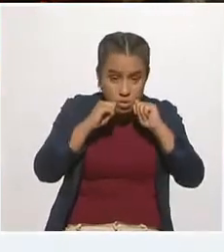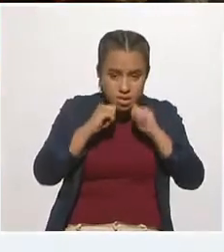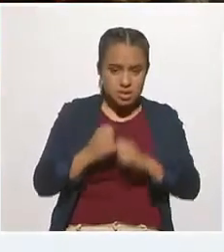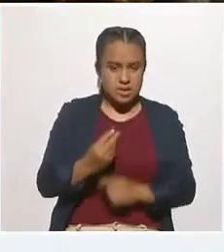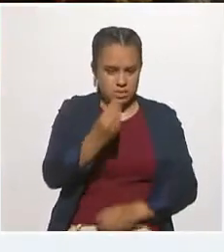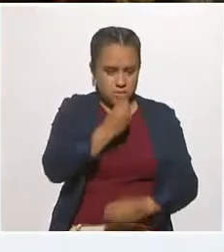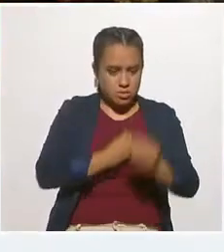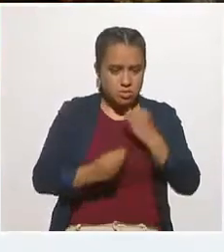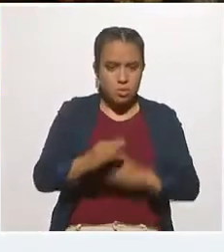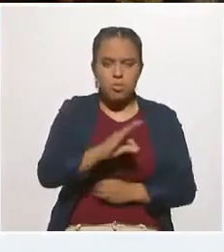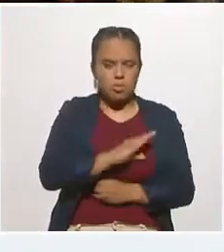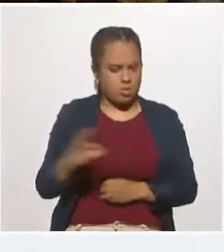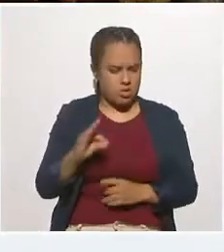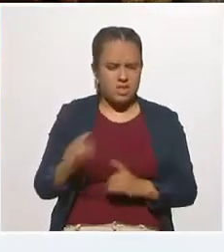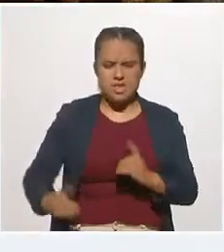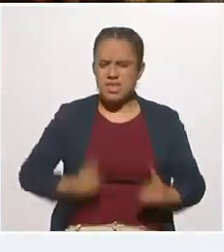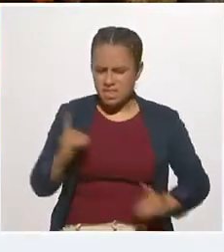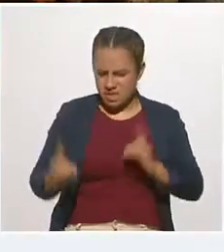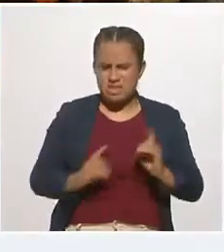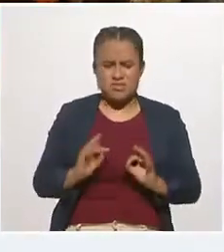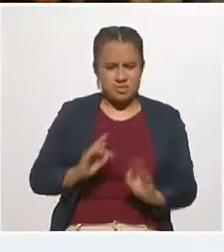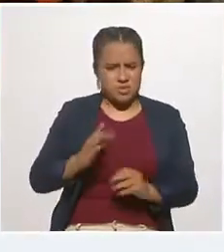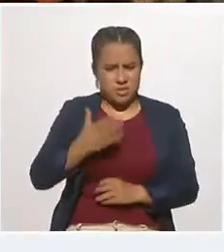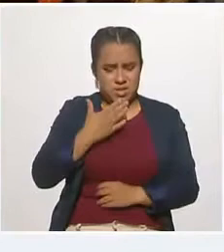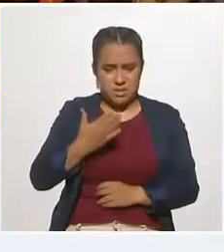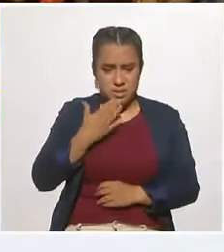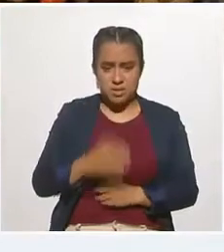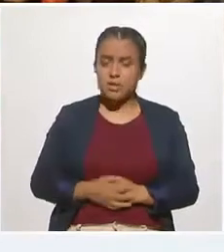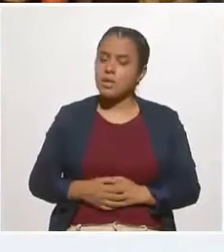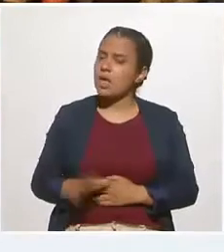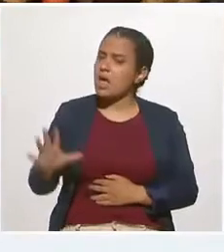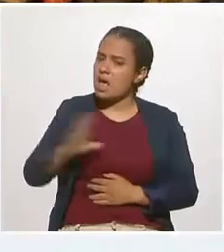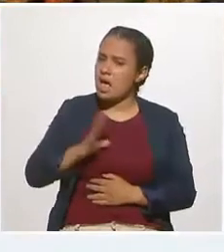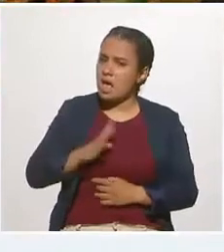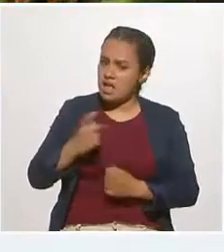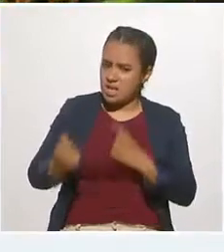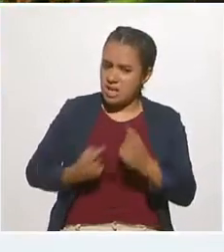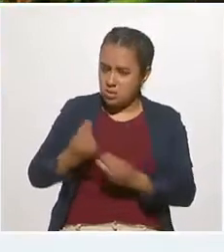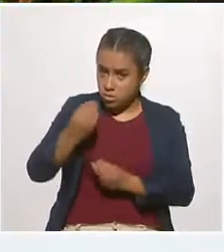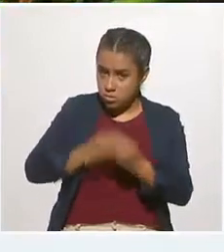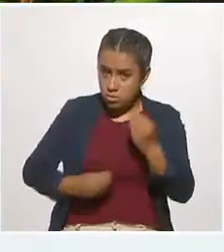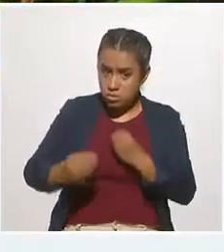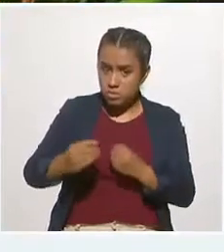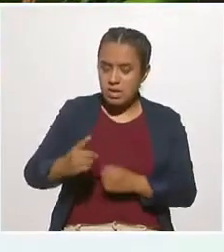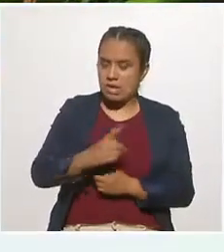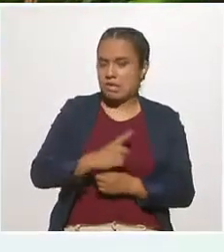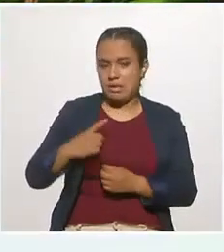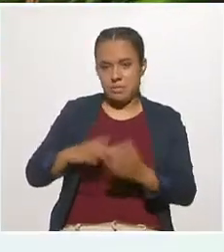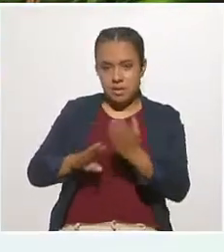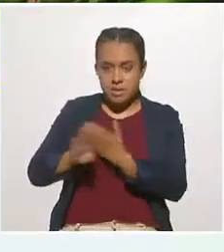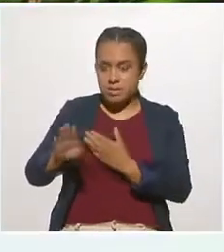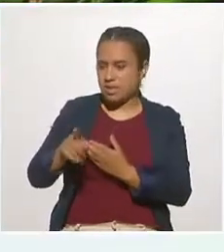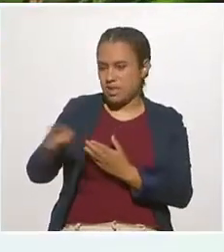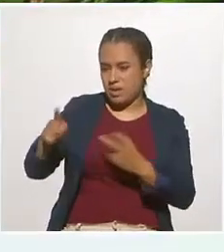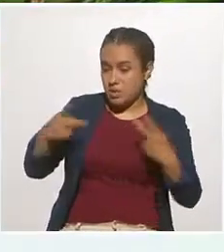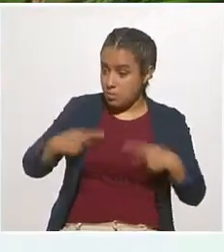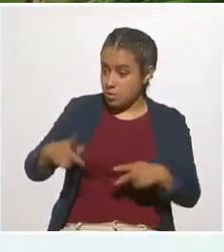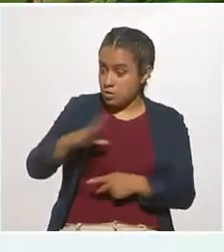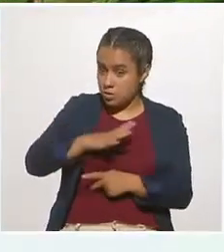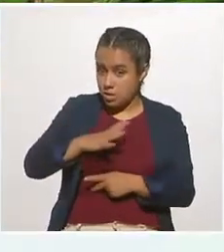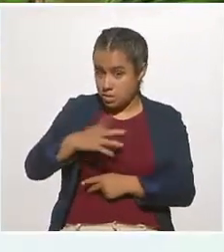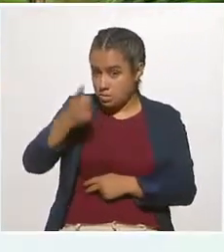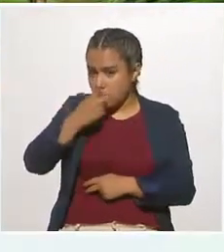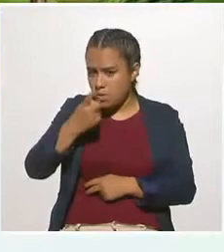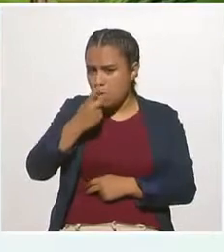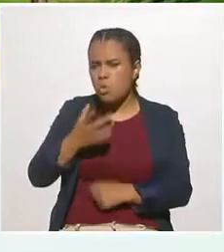disfrutar perfectamente. Ahora, ¿hay alimentos que se tienen que evitar para una persona que vive con diabetes? ¿Cuáles son esos alimentos?